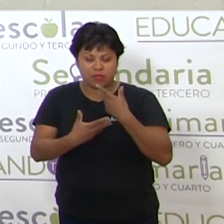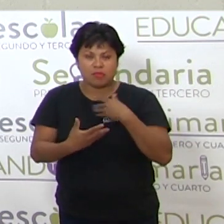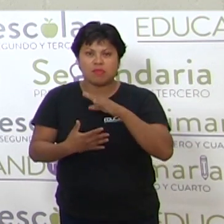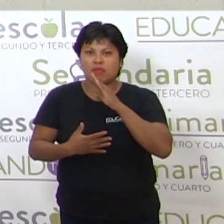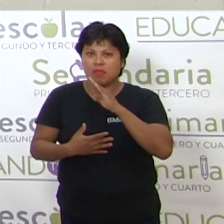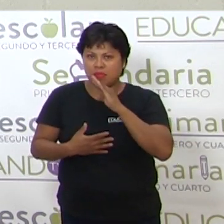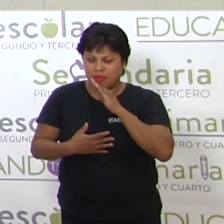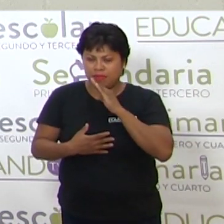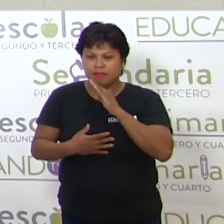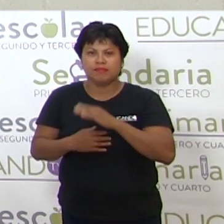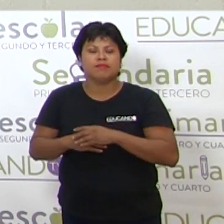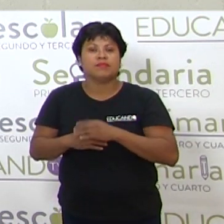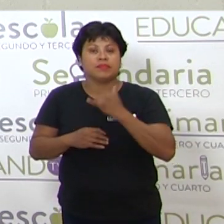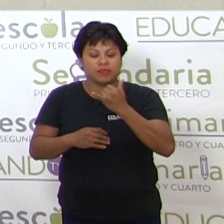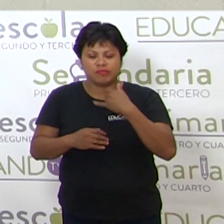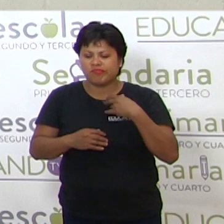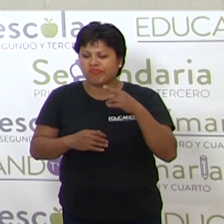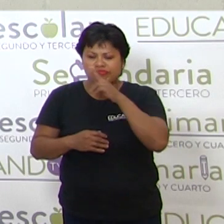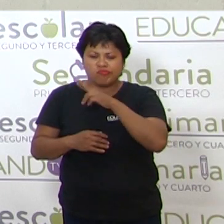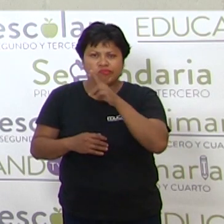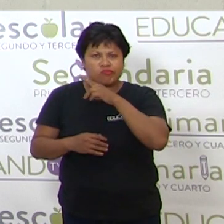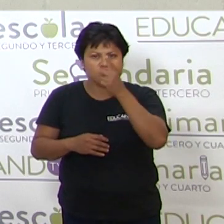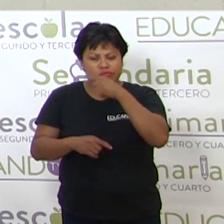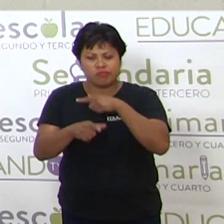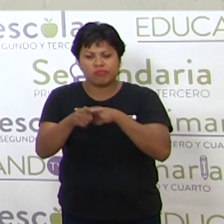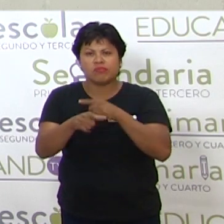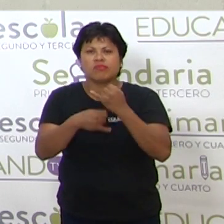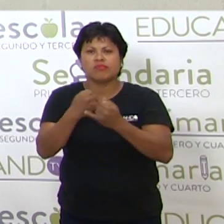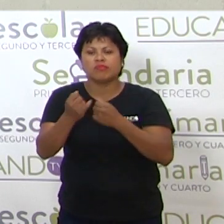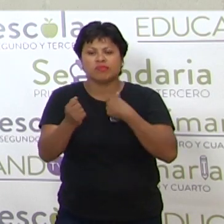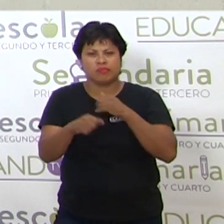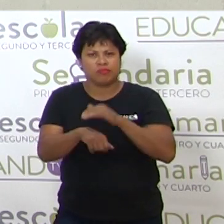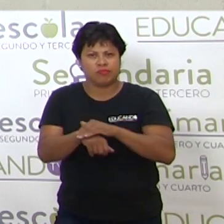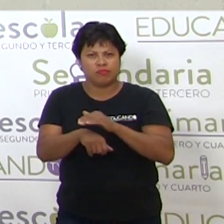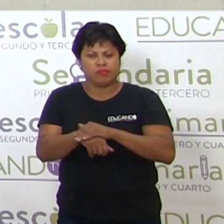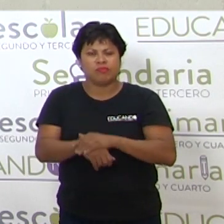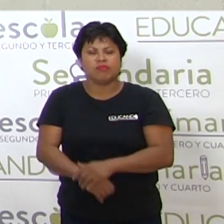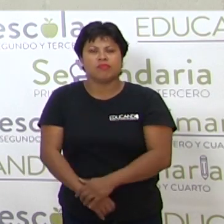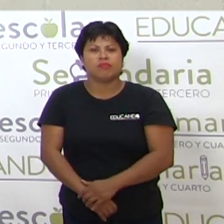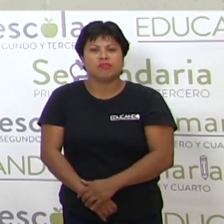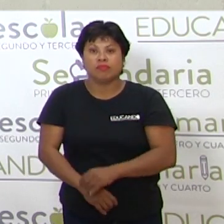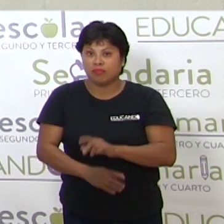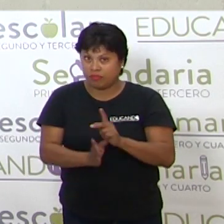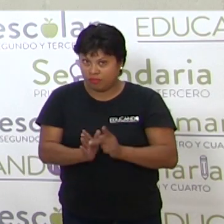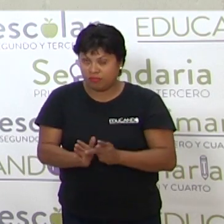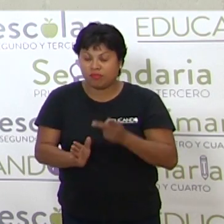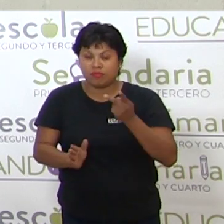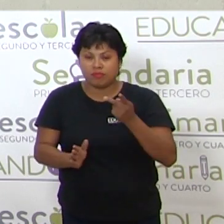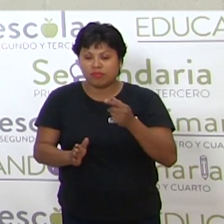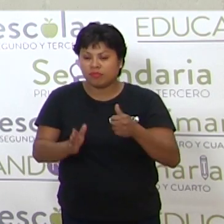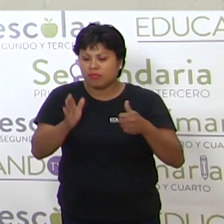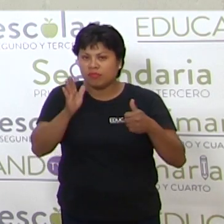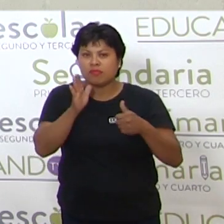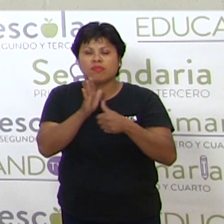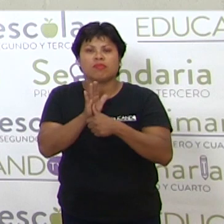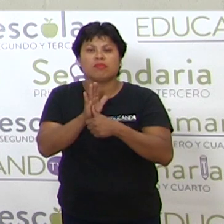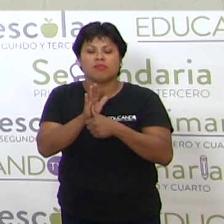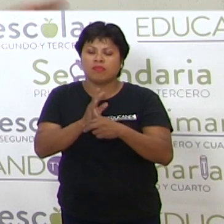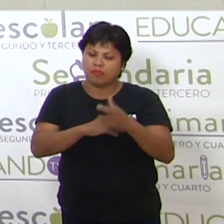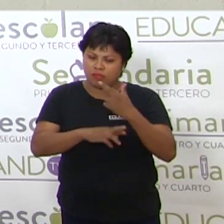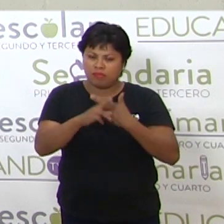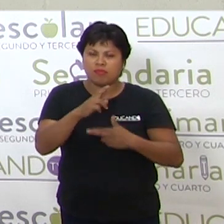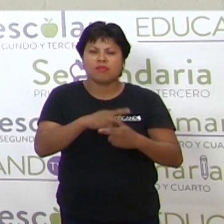y me apuré para seguir jugando con mis amigos otra vez tocaron el timbre